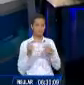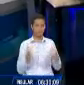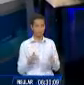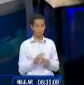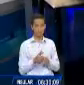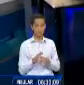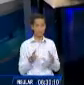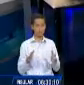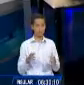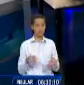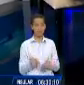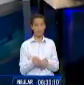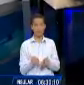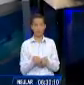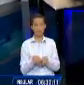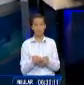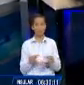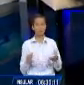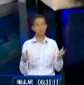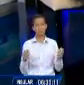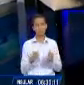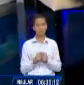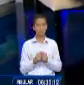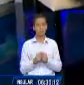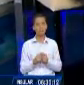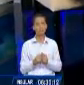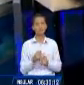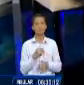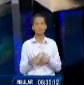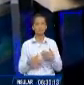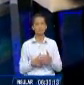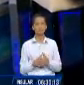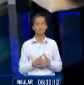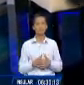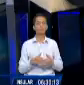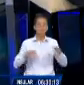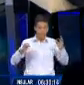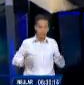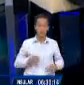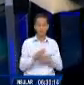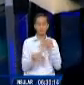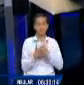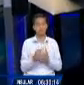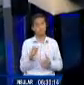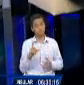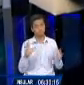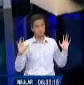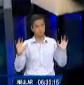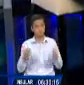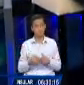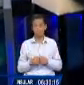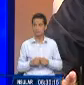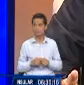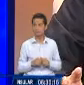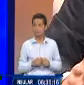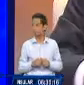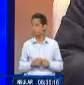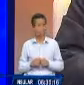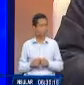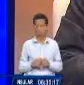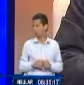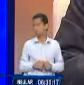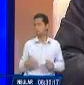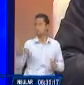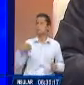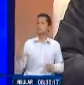el caso que establezca la prioridad de distinta de realizar ese tipo exploración que requiere fondos muy elevados nosotros definitivamente y